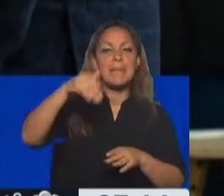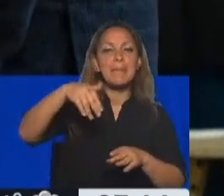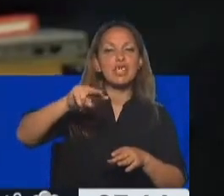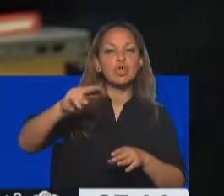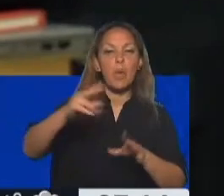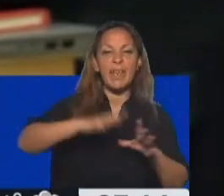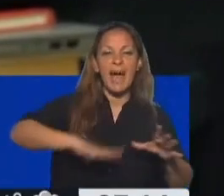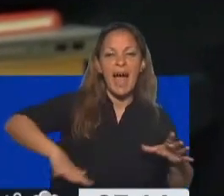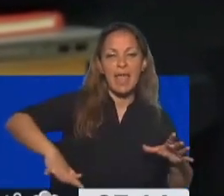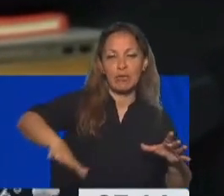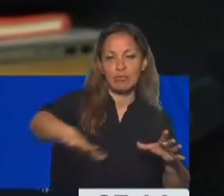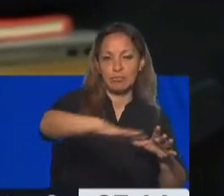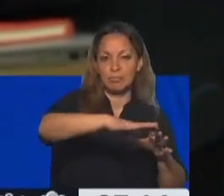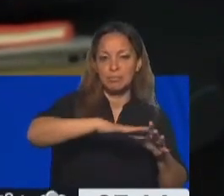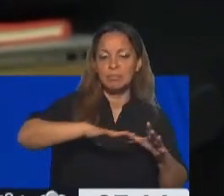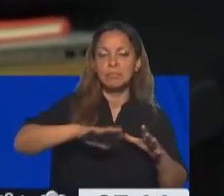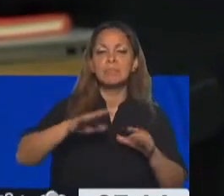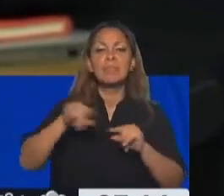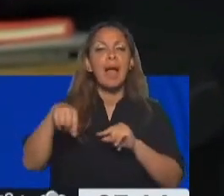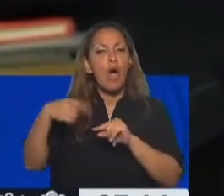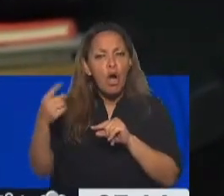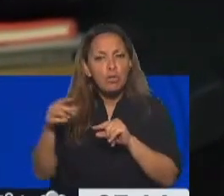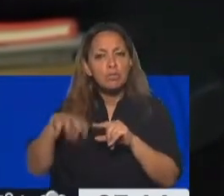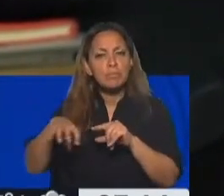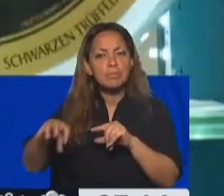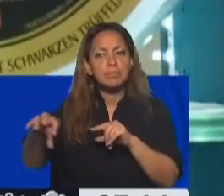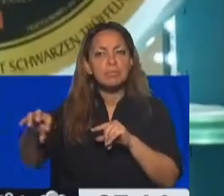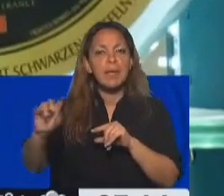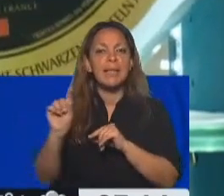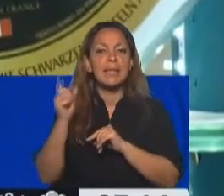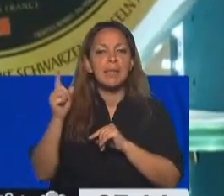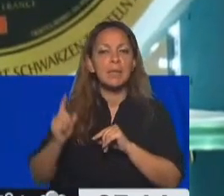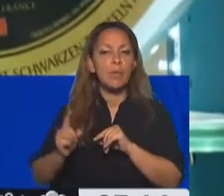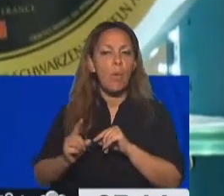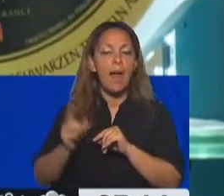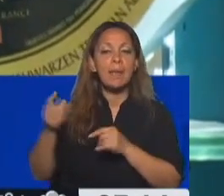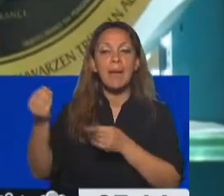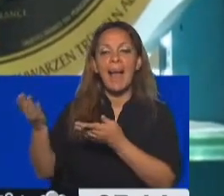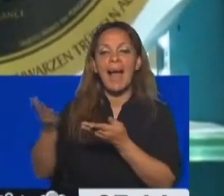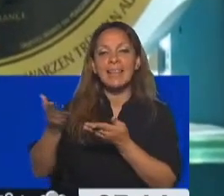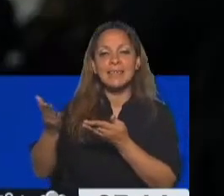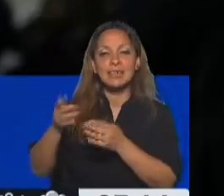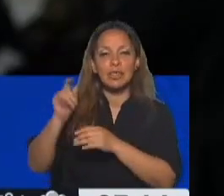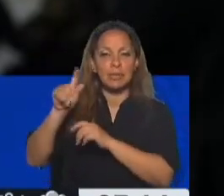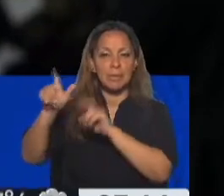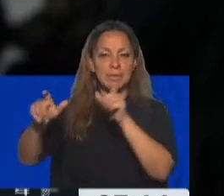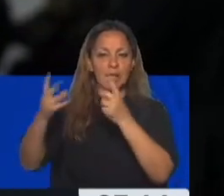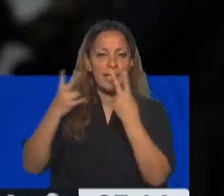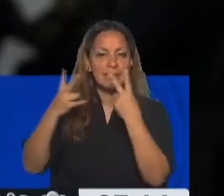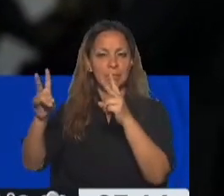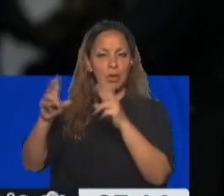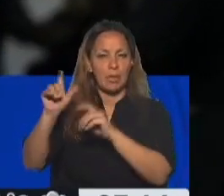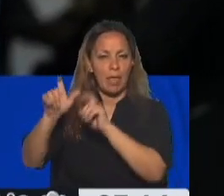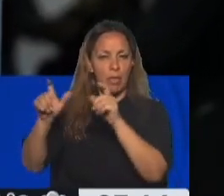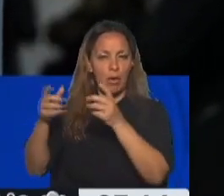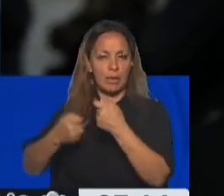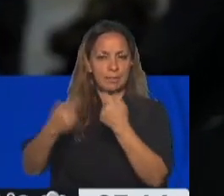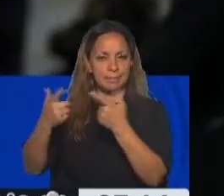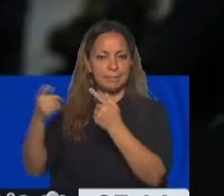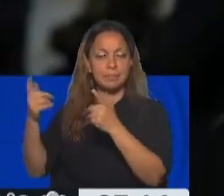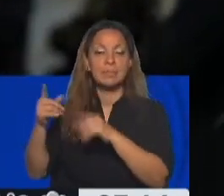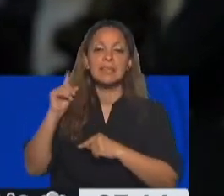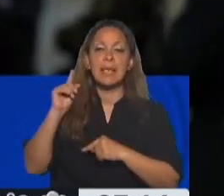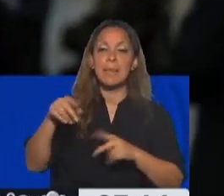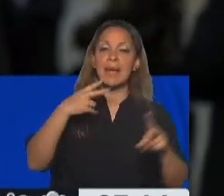donde hay también espacios individuales para la atención de los exportadores y un gran restaurant de más de 200